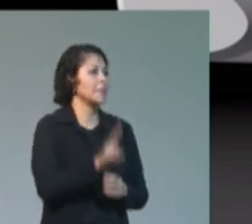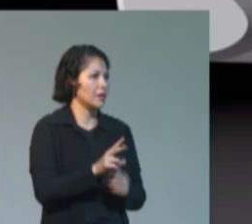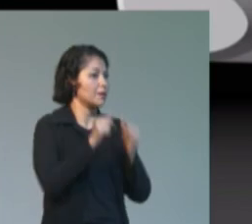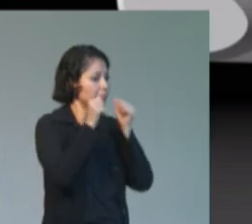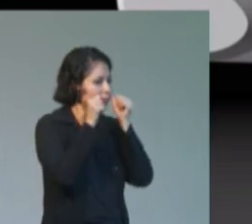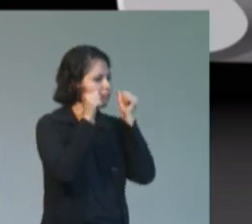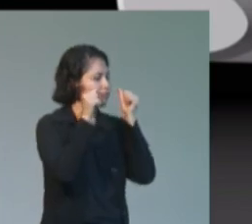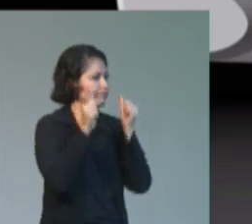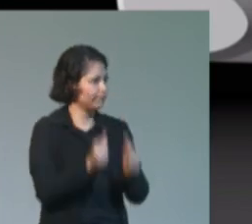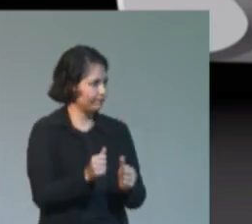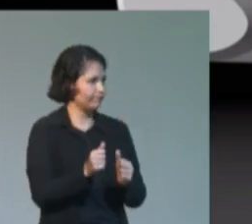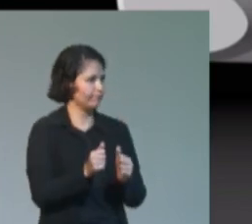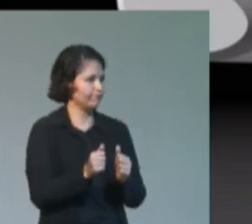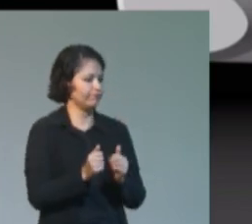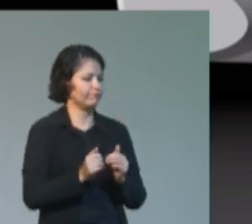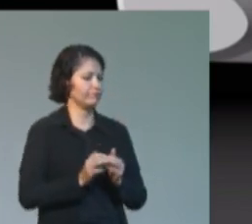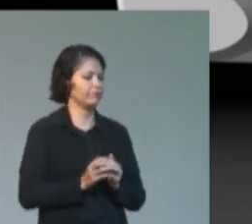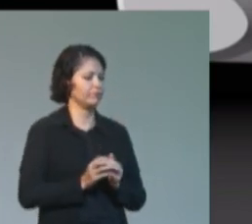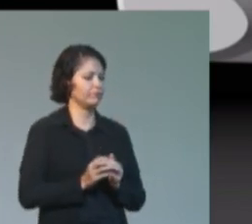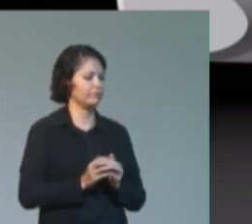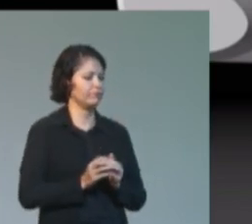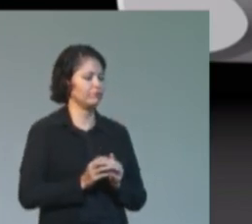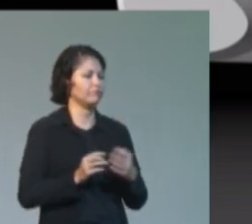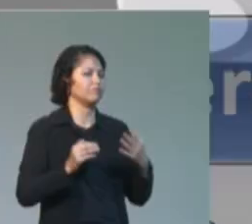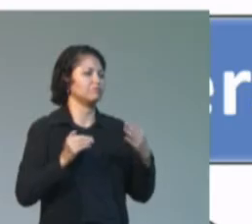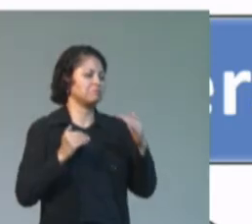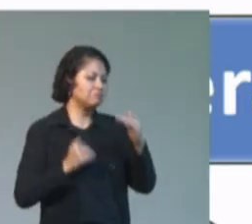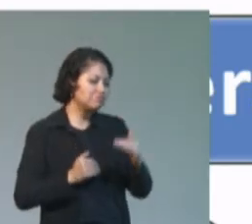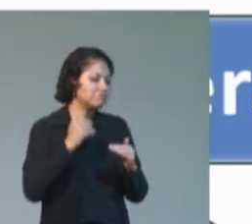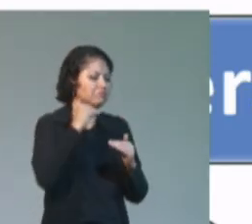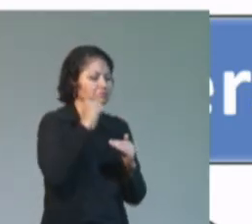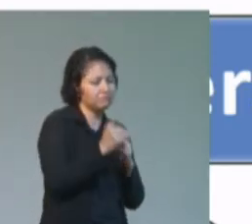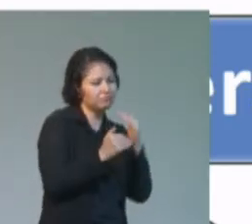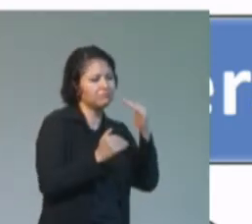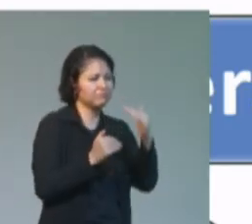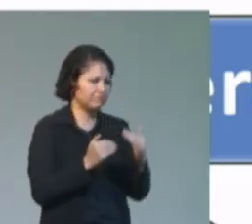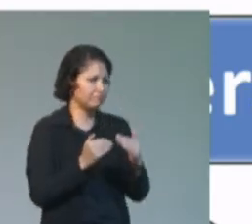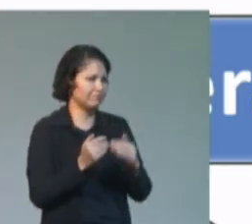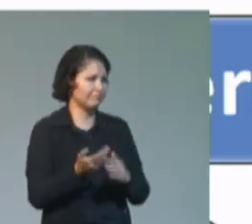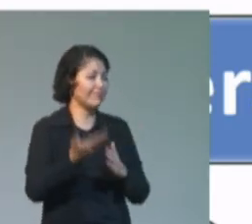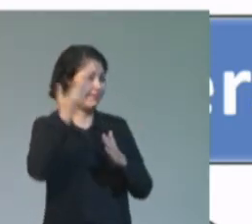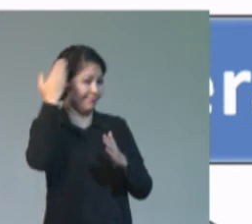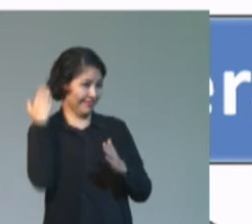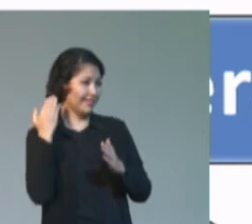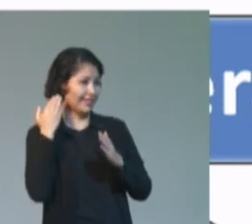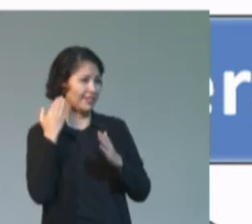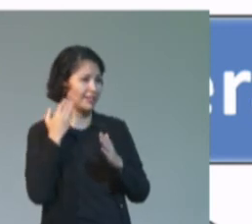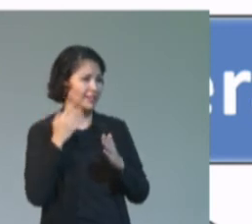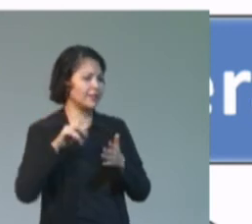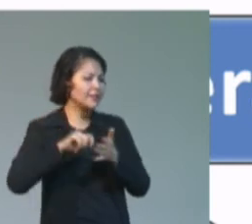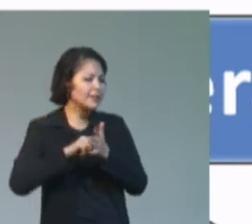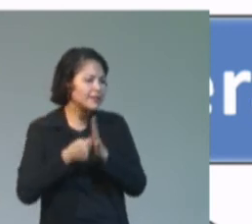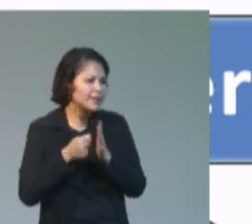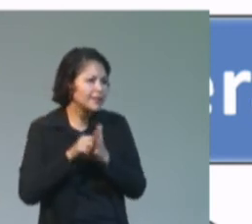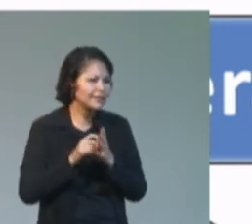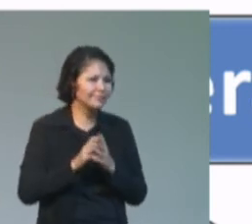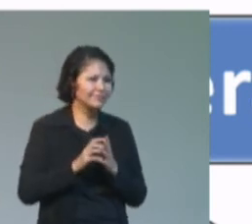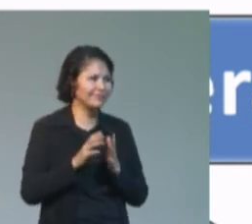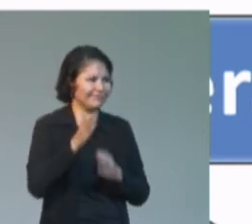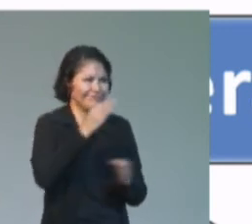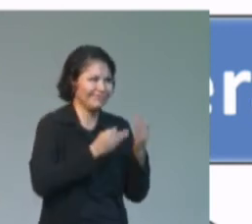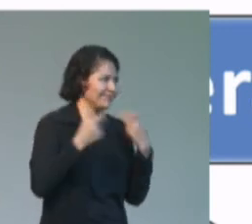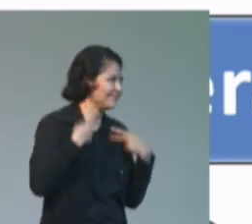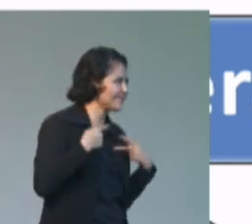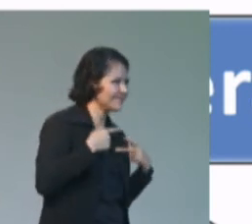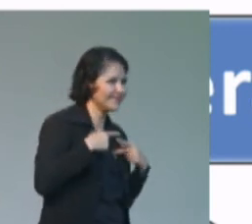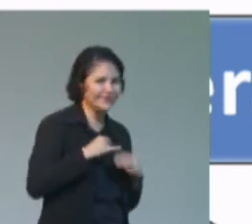por diferentes digamos etapas al principio ha habido a lo que sería un enfoque tecnológico todo el mundo le ha